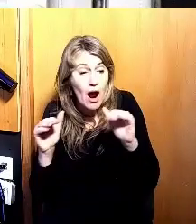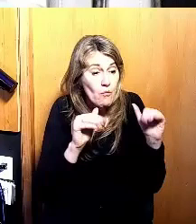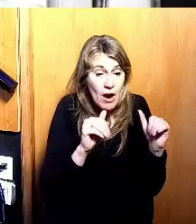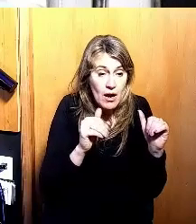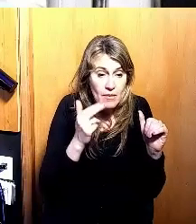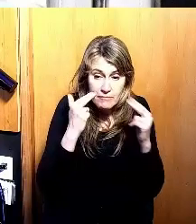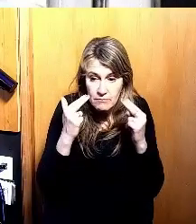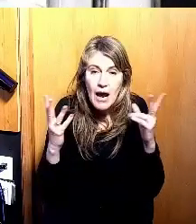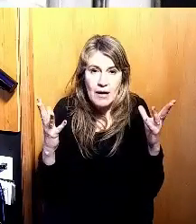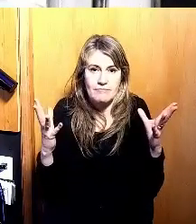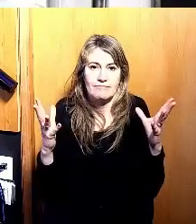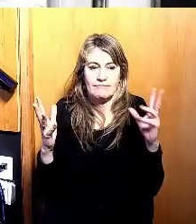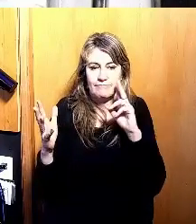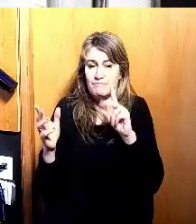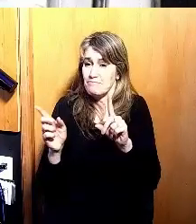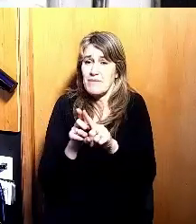de otro lado.